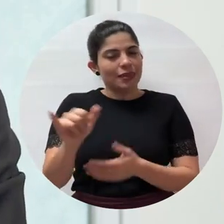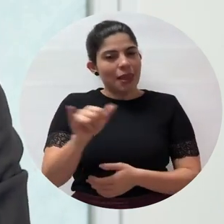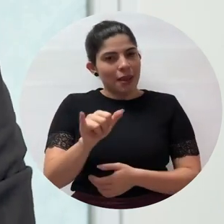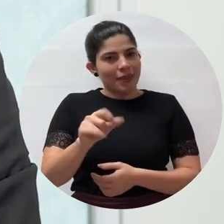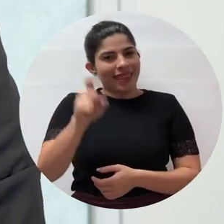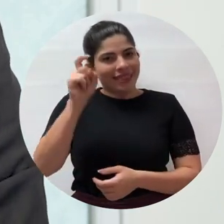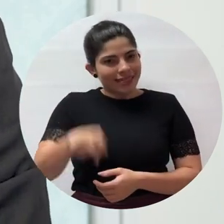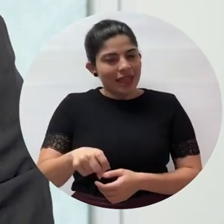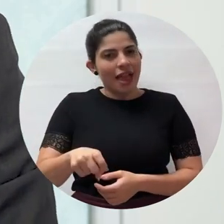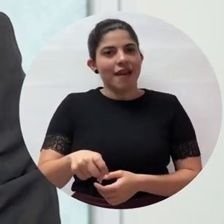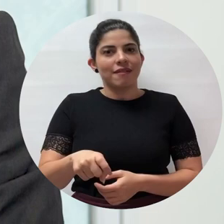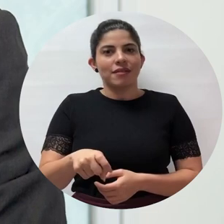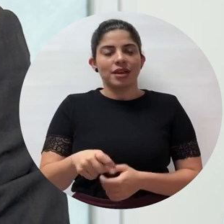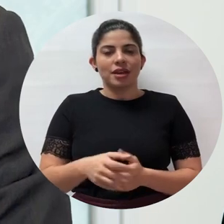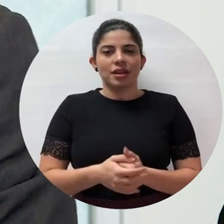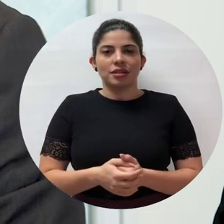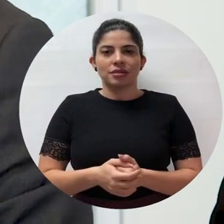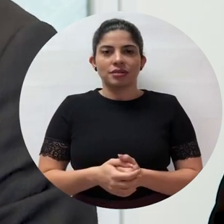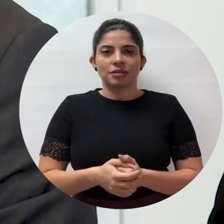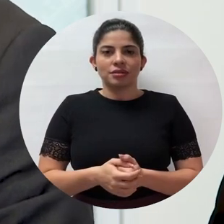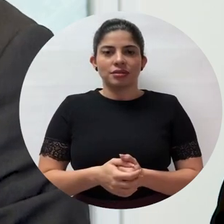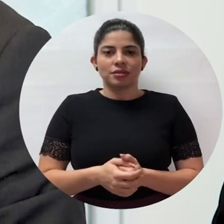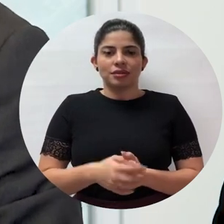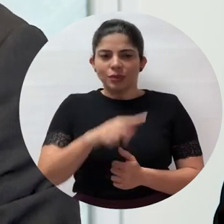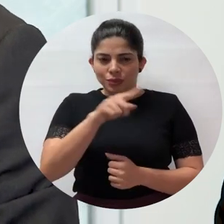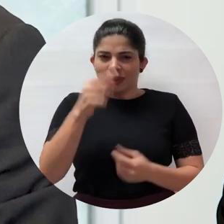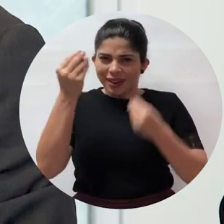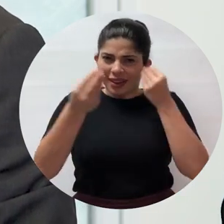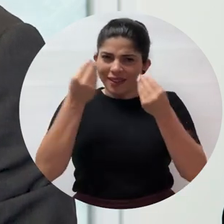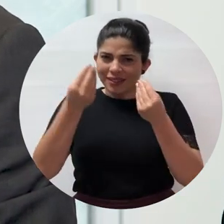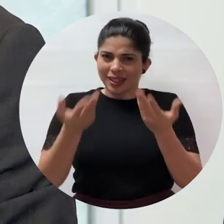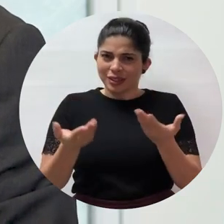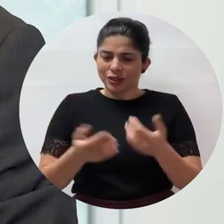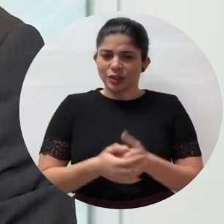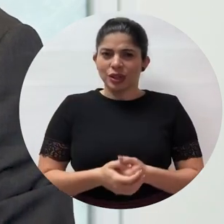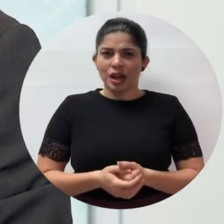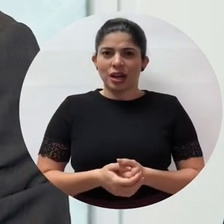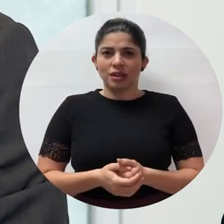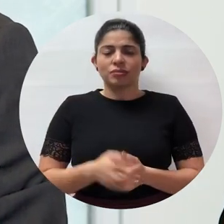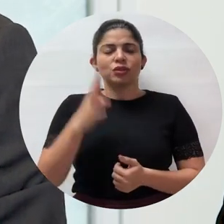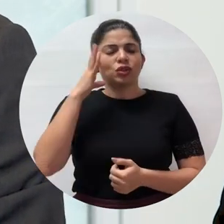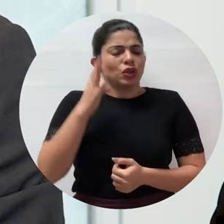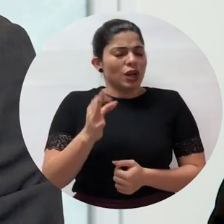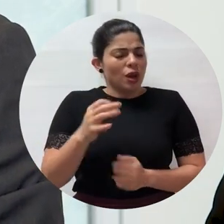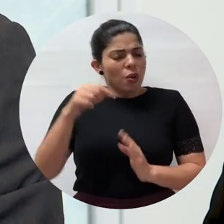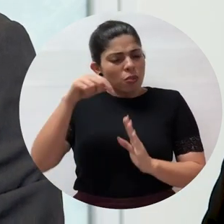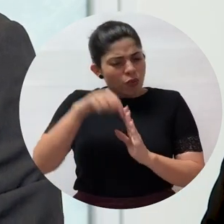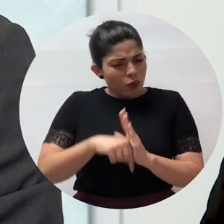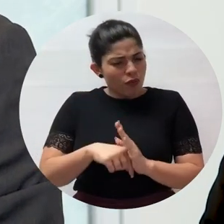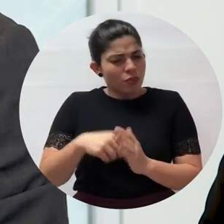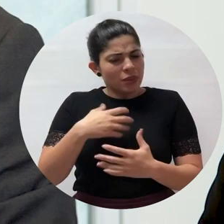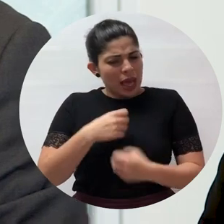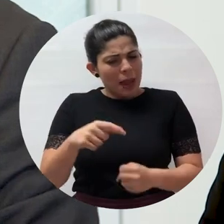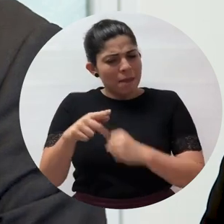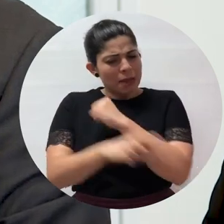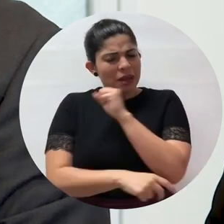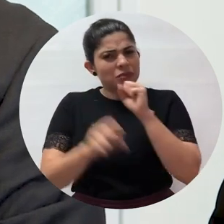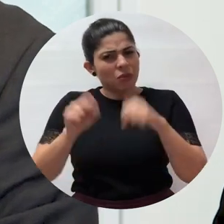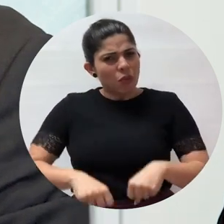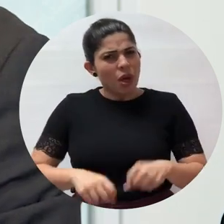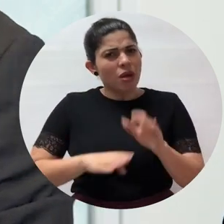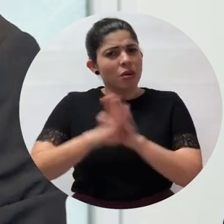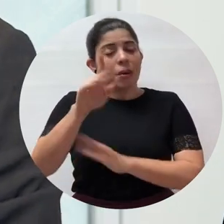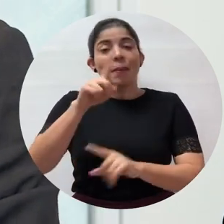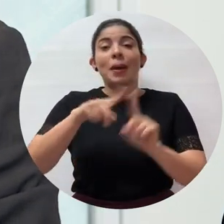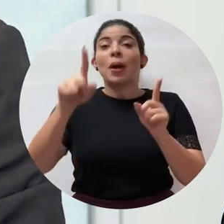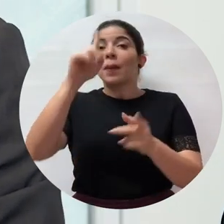Creo que eso también debe ser sujeto de nuestra reflexión. Yo creo profundamente en este